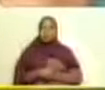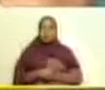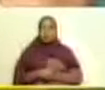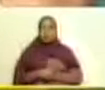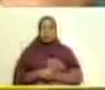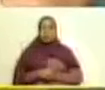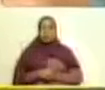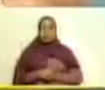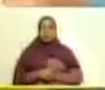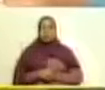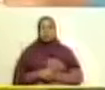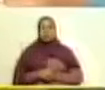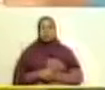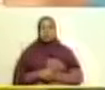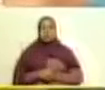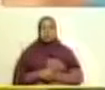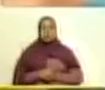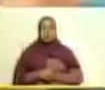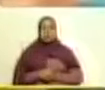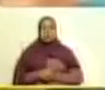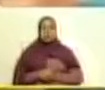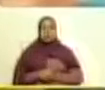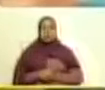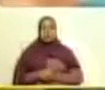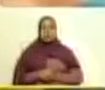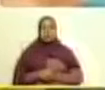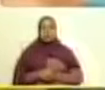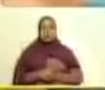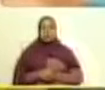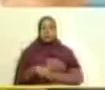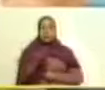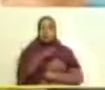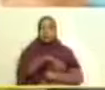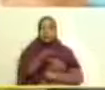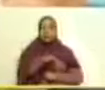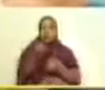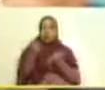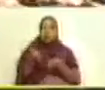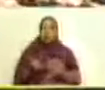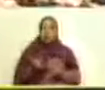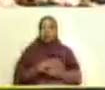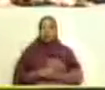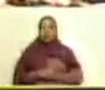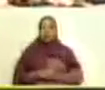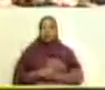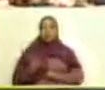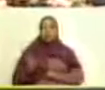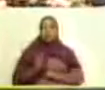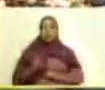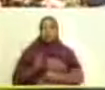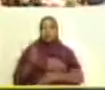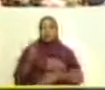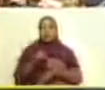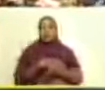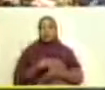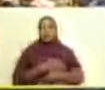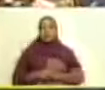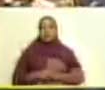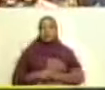que bien lo entendemos, es uno de los grandes temas de la sociedad actual y de Venezuela en particular.